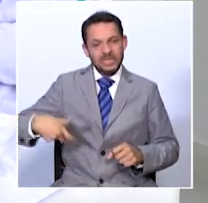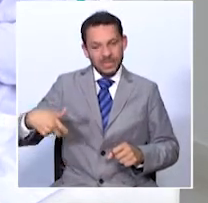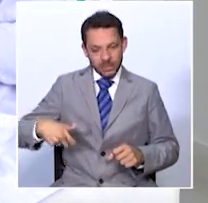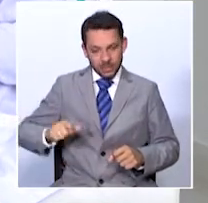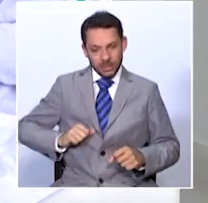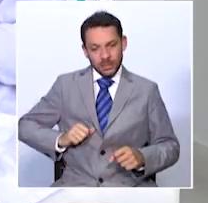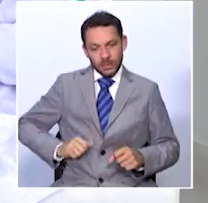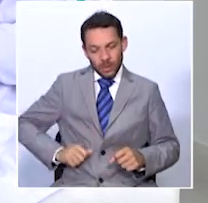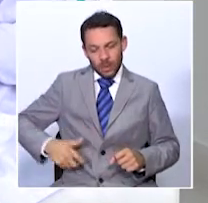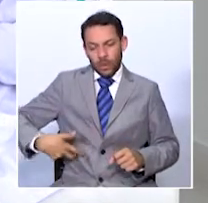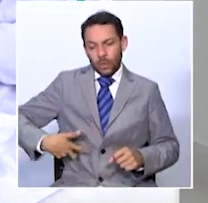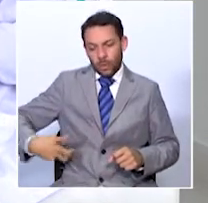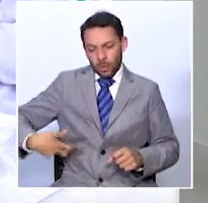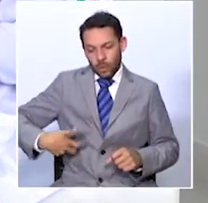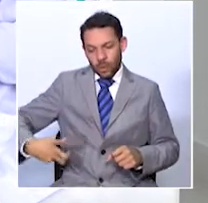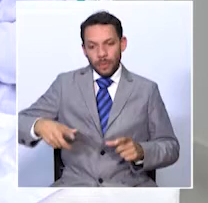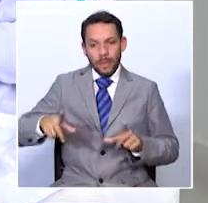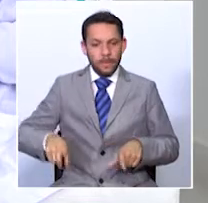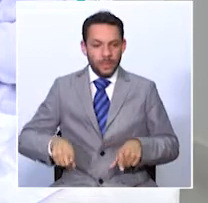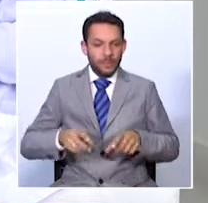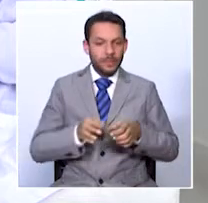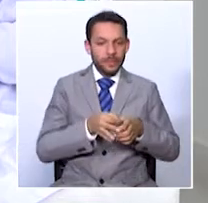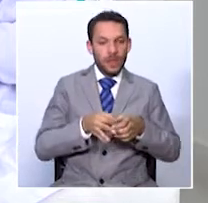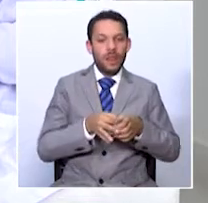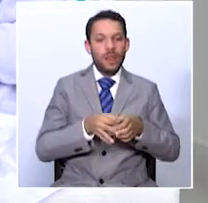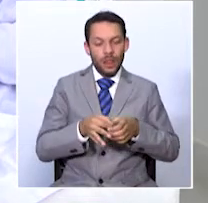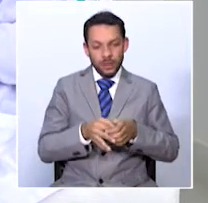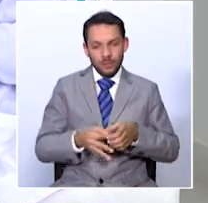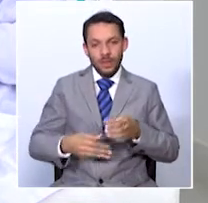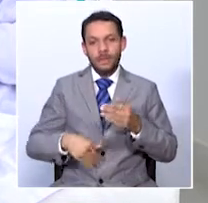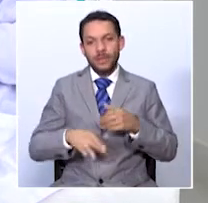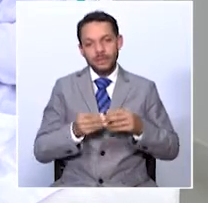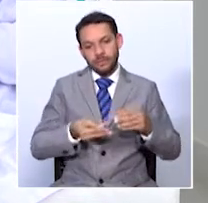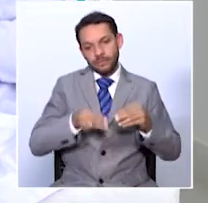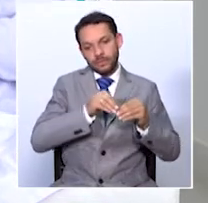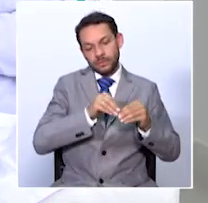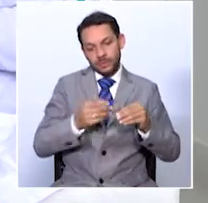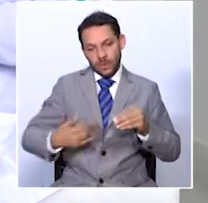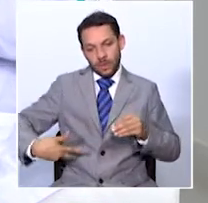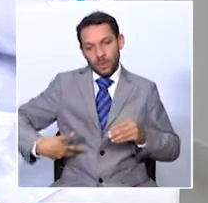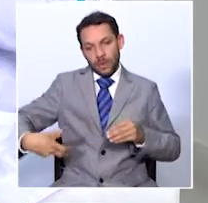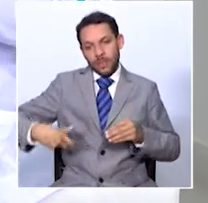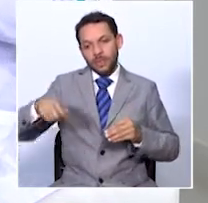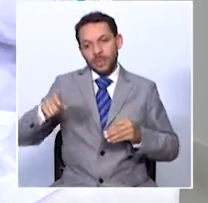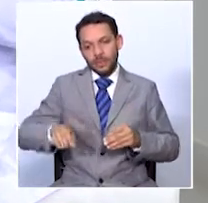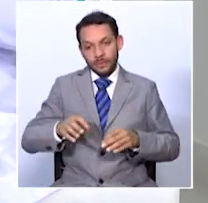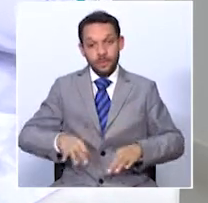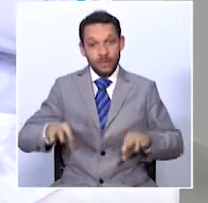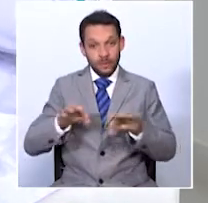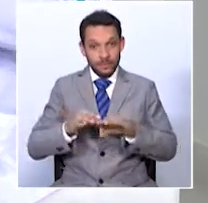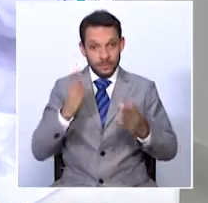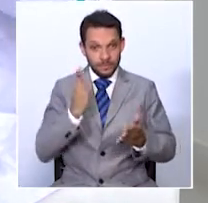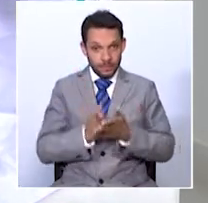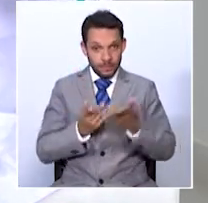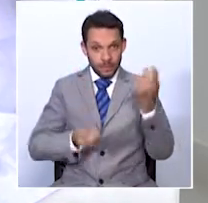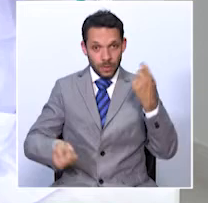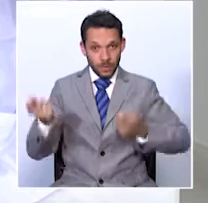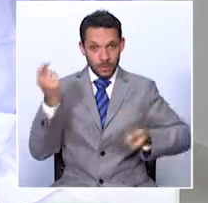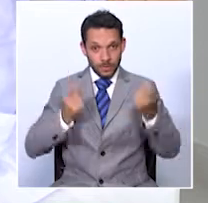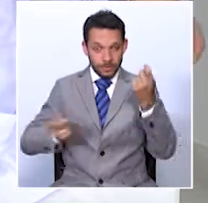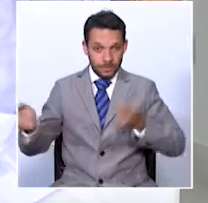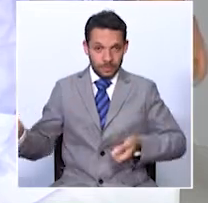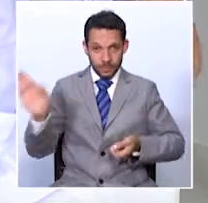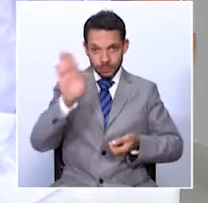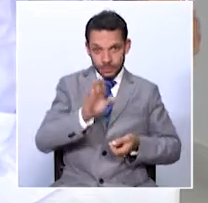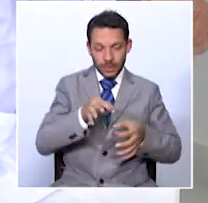ahí salen todas las células que nosotros tengamos hasta el plano muscular. Ok, vamos a ir a este corte comercial y ir tratando